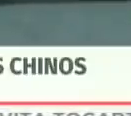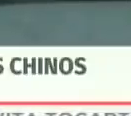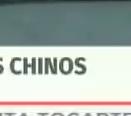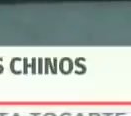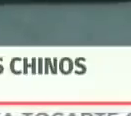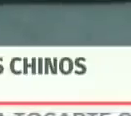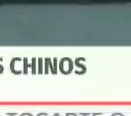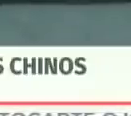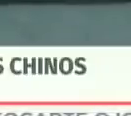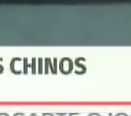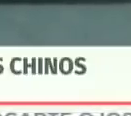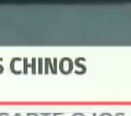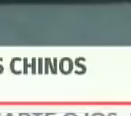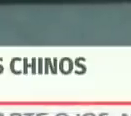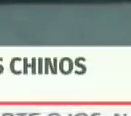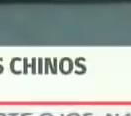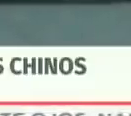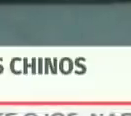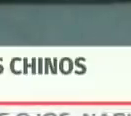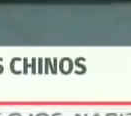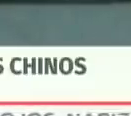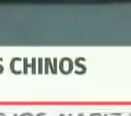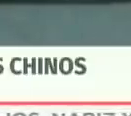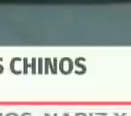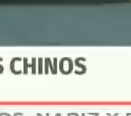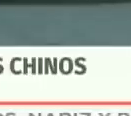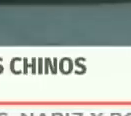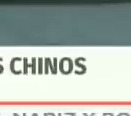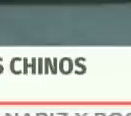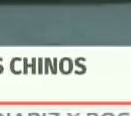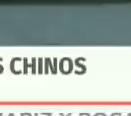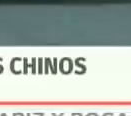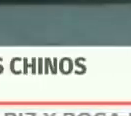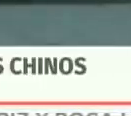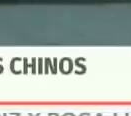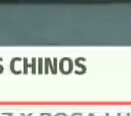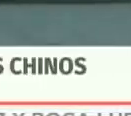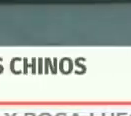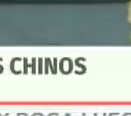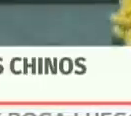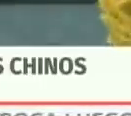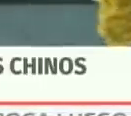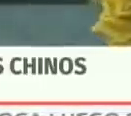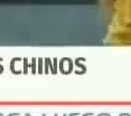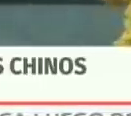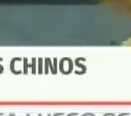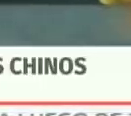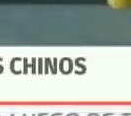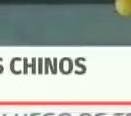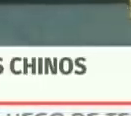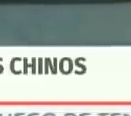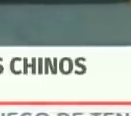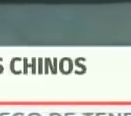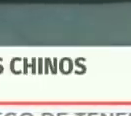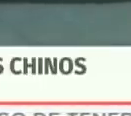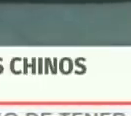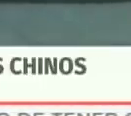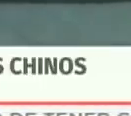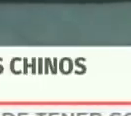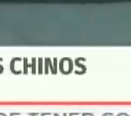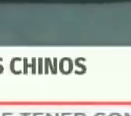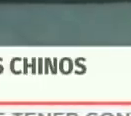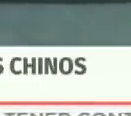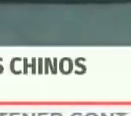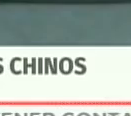en ayuda a profesionales de la salud en Venezuela. Más de 30 toneladas de materiales a través de este puente aéreo desde la